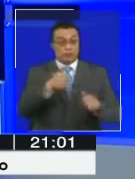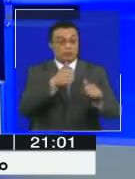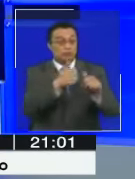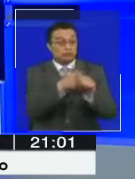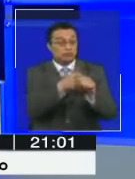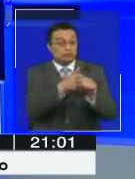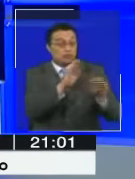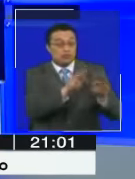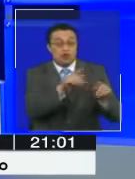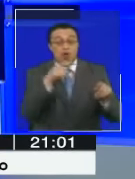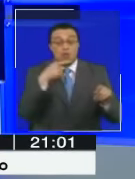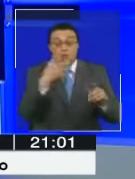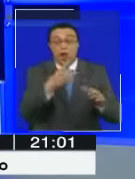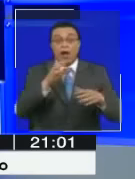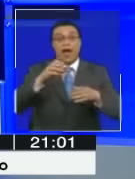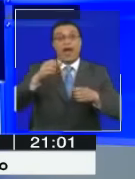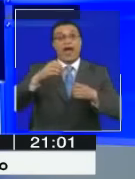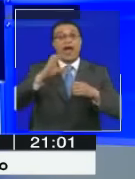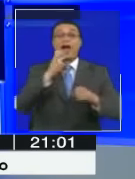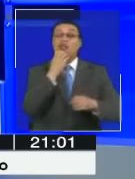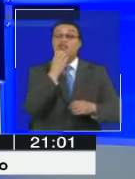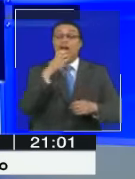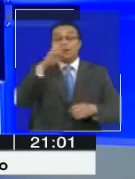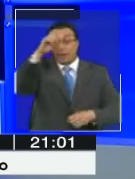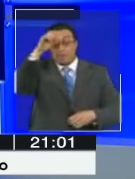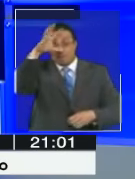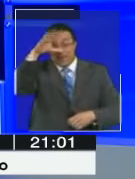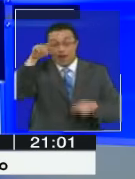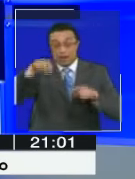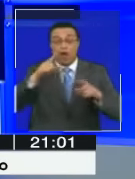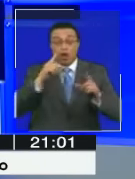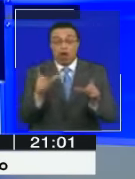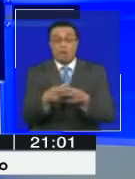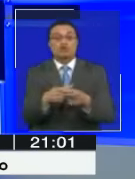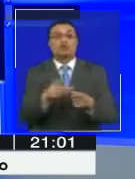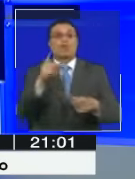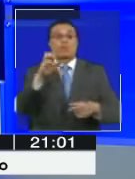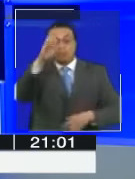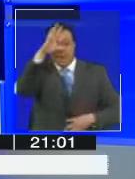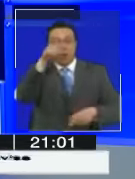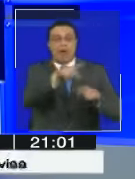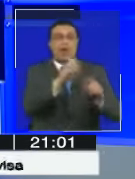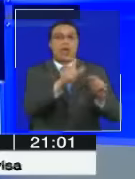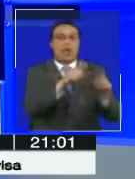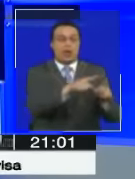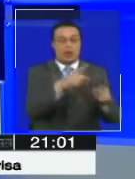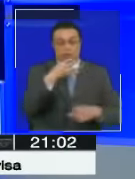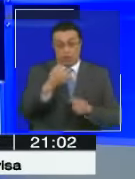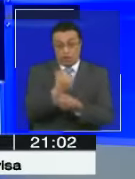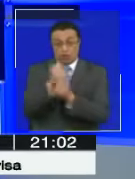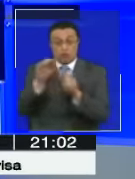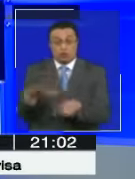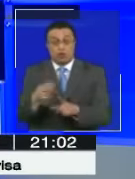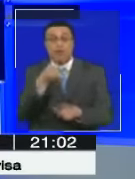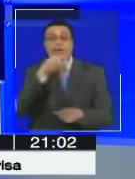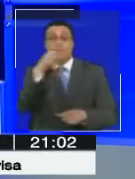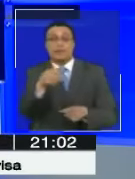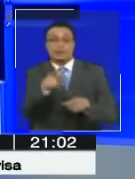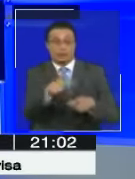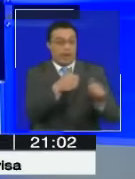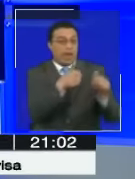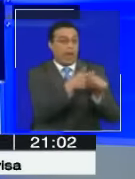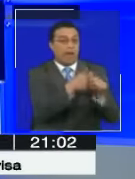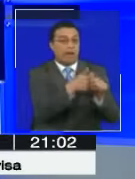prestó Antofagasta Minerals mientras ejercía la presidencia de la Comisión de Minería. Cuando renunció, sostuvo que dichas asesorías no